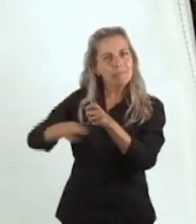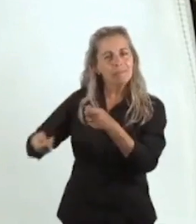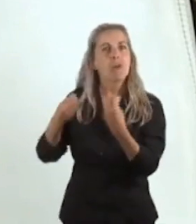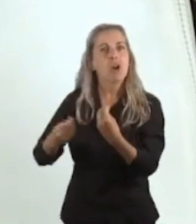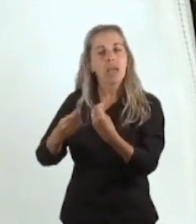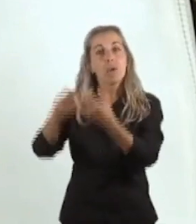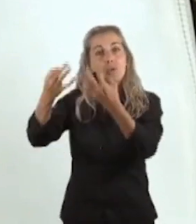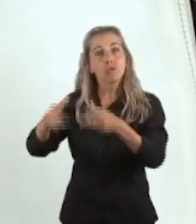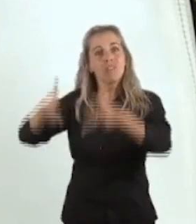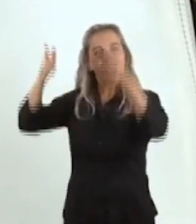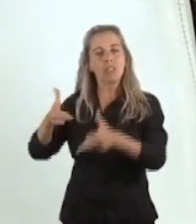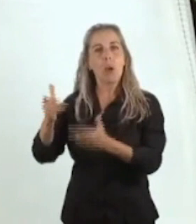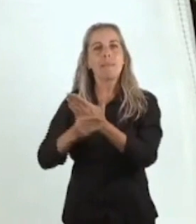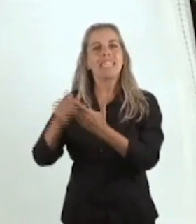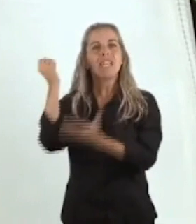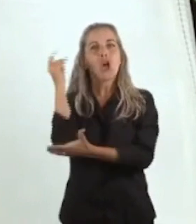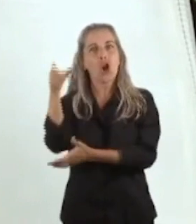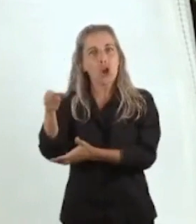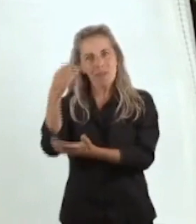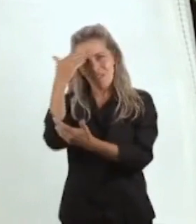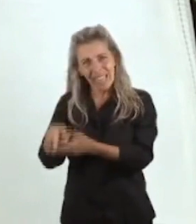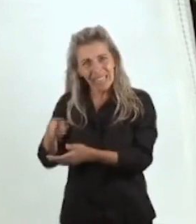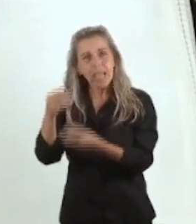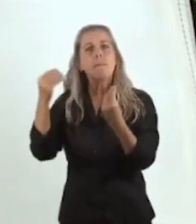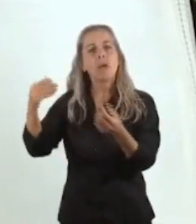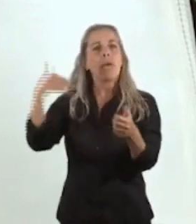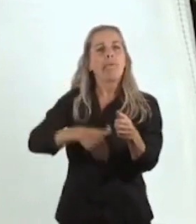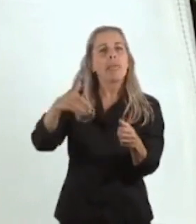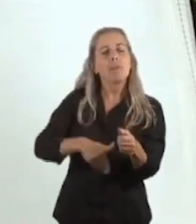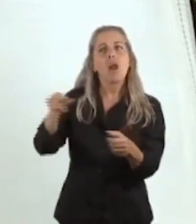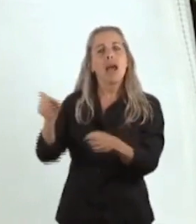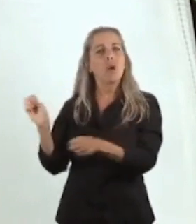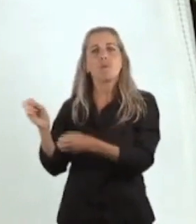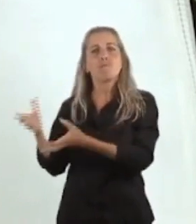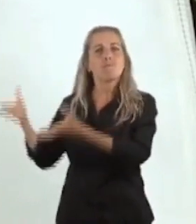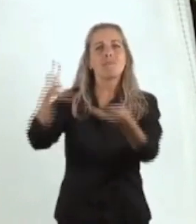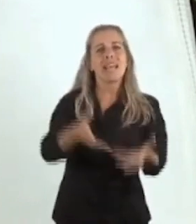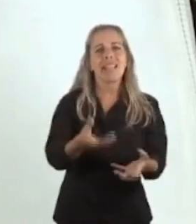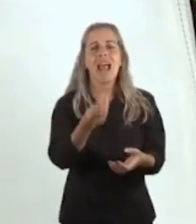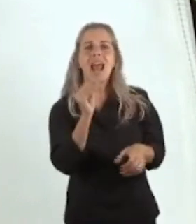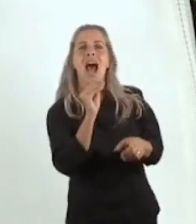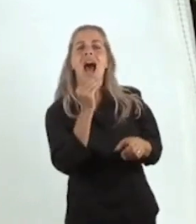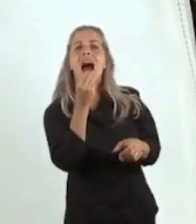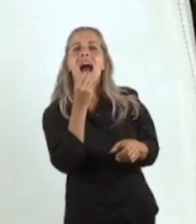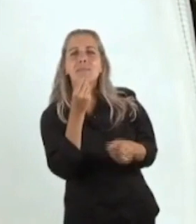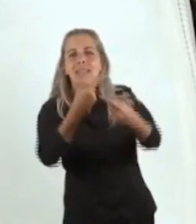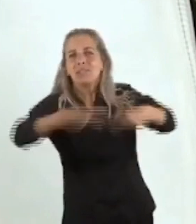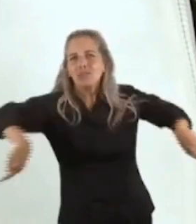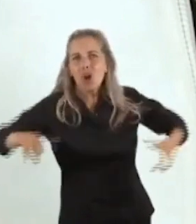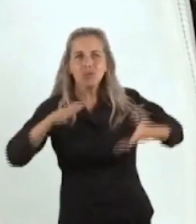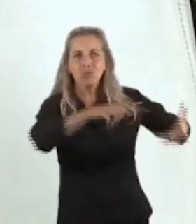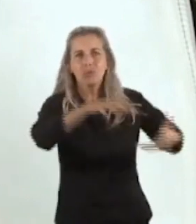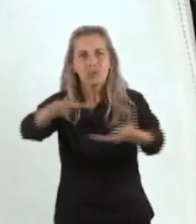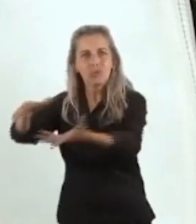la demora en el envío de alimentos por qué lo hacen en economía según ellos porque están planteando que la